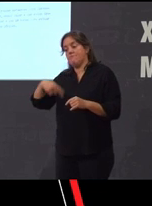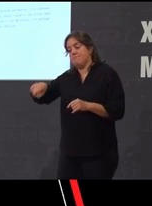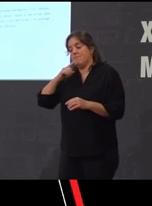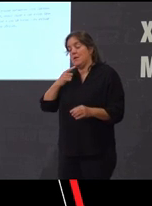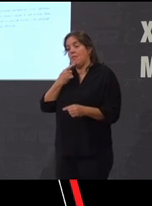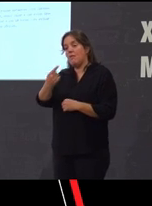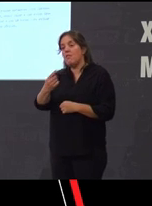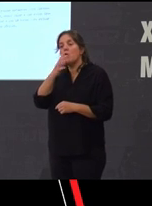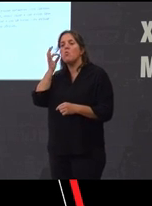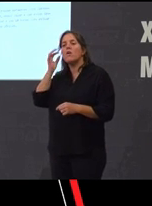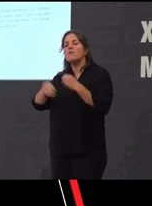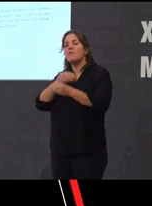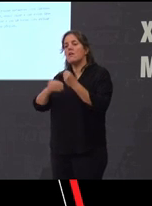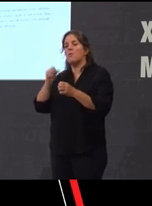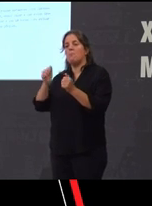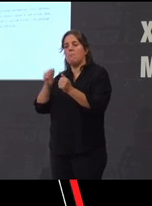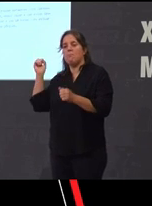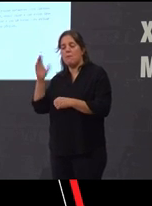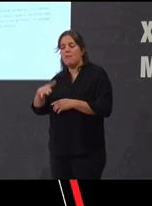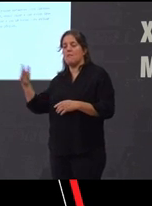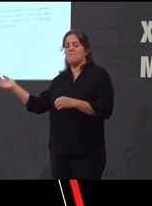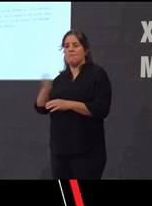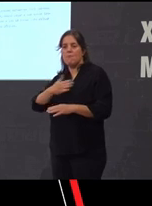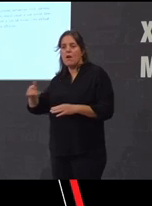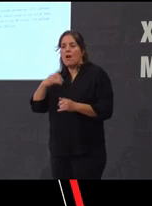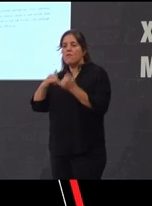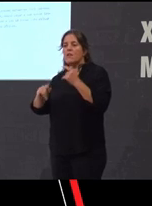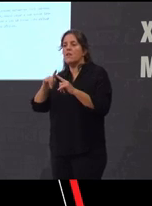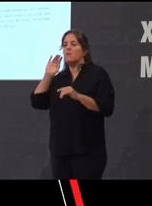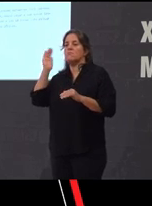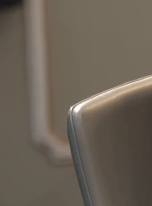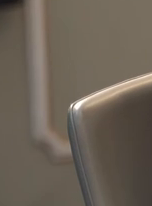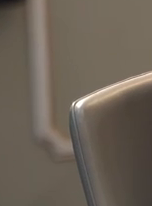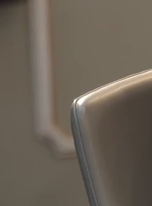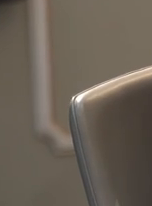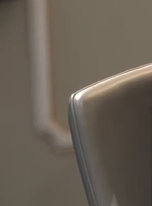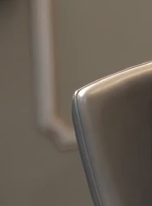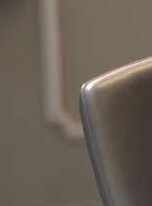peticións, as mulleres comenzaron a lanzarlles pedras, golpealos, resultando lesionado o vixiante.